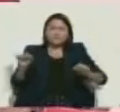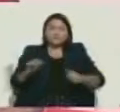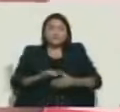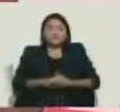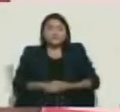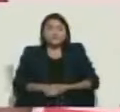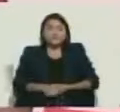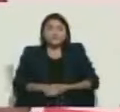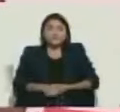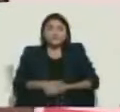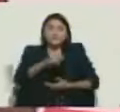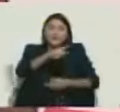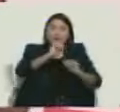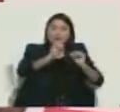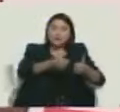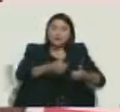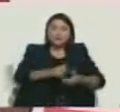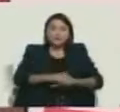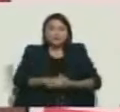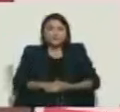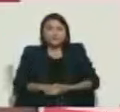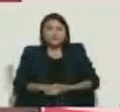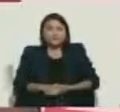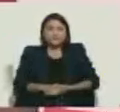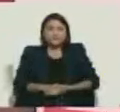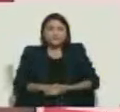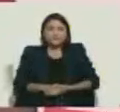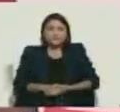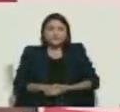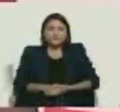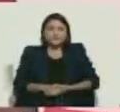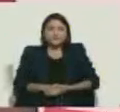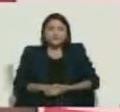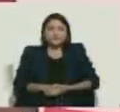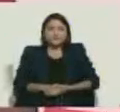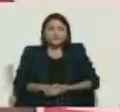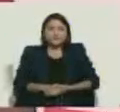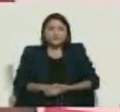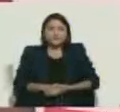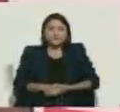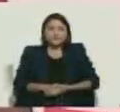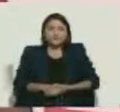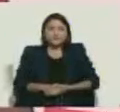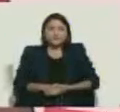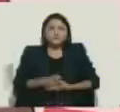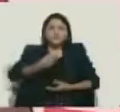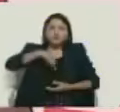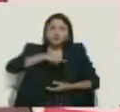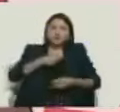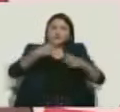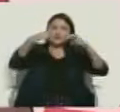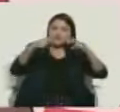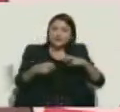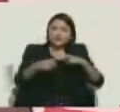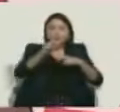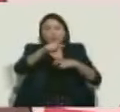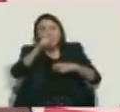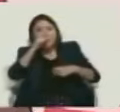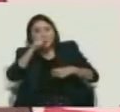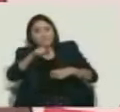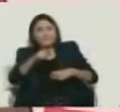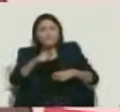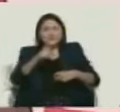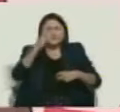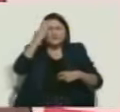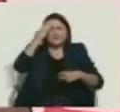un irresponsable, ¿ves? Y nosotros nos sentamos con ese irresponsable. Y lo escuchamos. Sabemos que no tiene